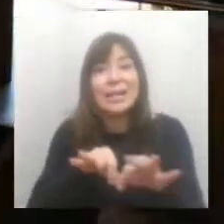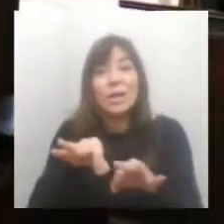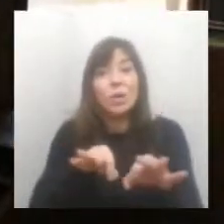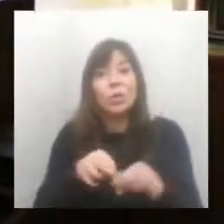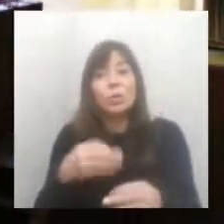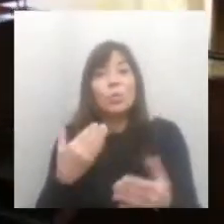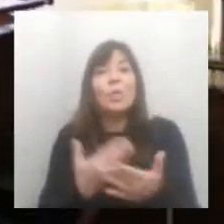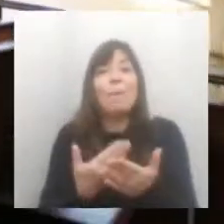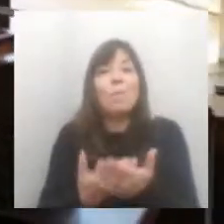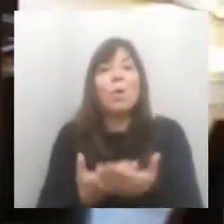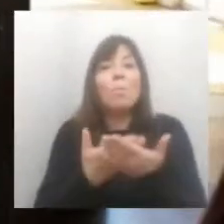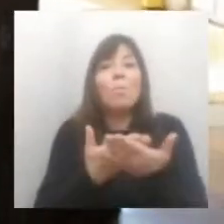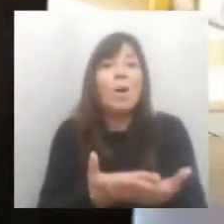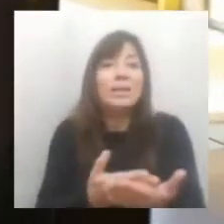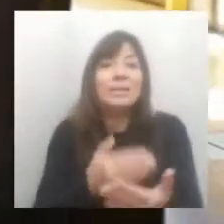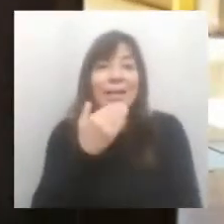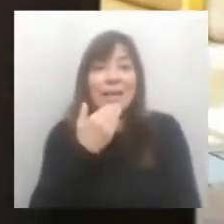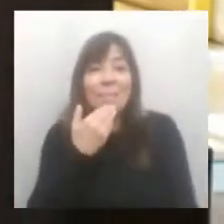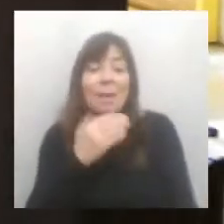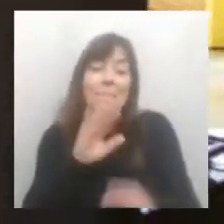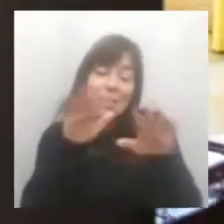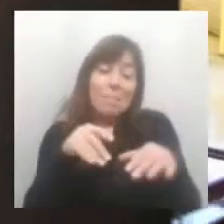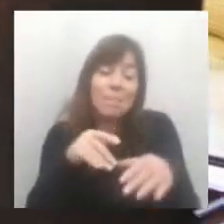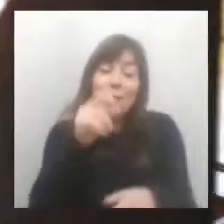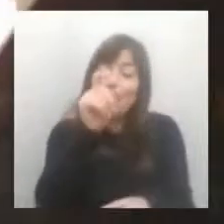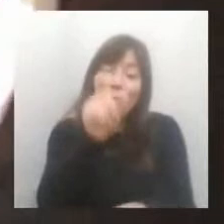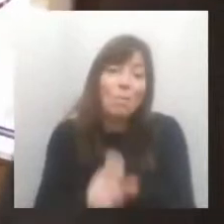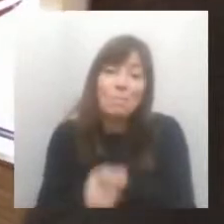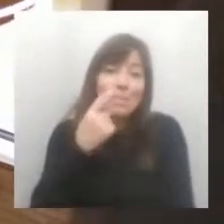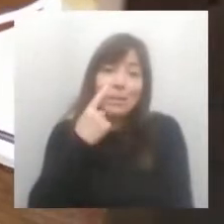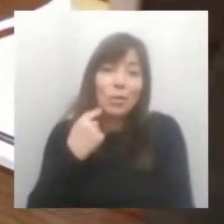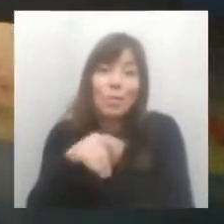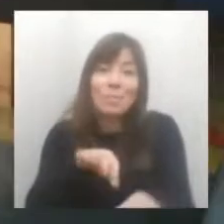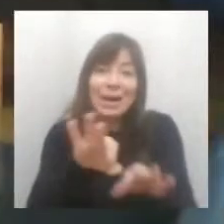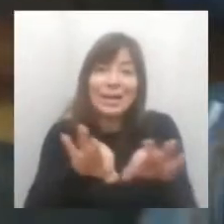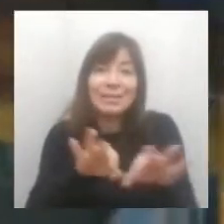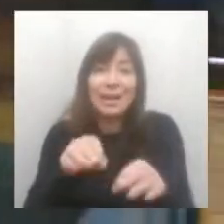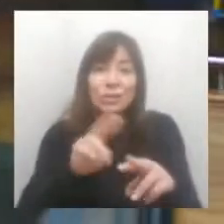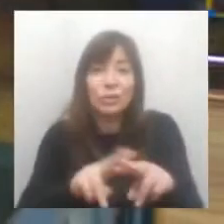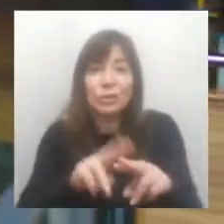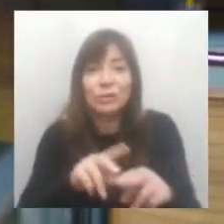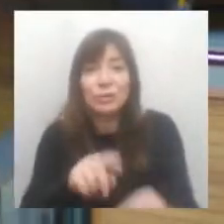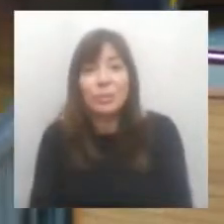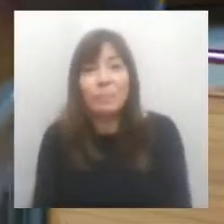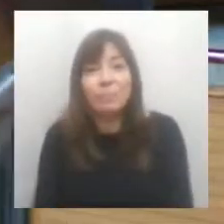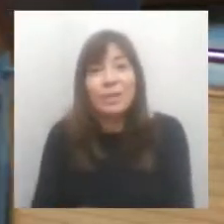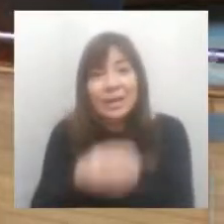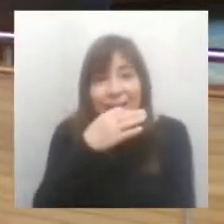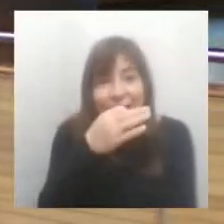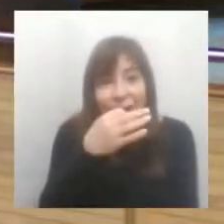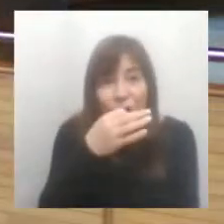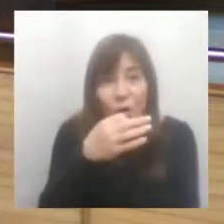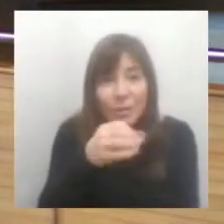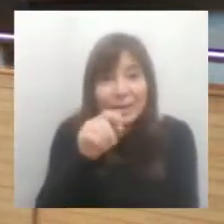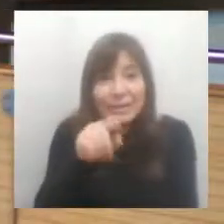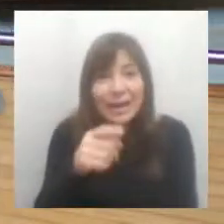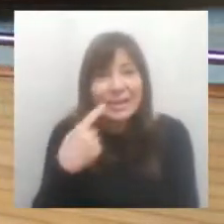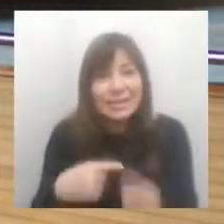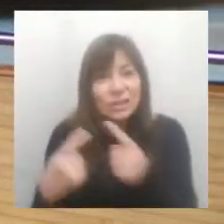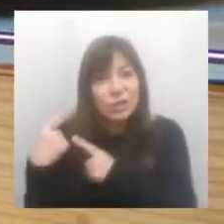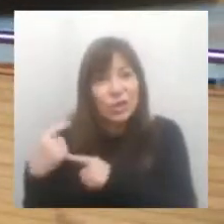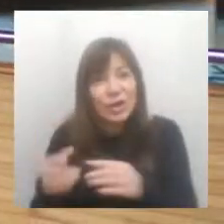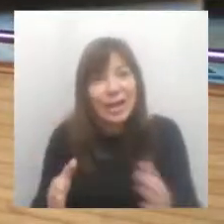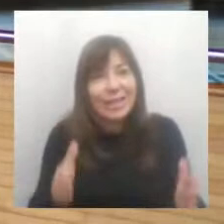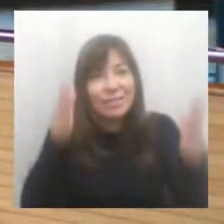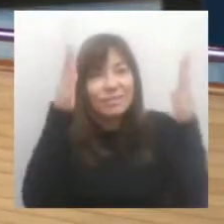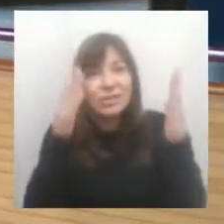que proponía el mismo arquitecto. Así que esa es un poco la idea. Te quiero comentar algo también que tiene que ver con la historia de este edificio, y es bien